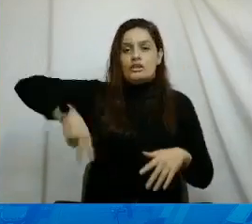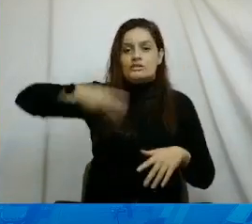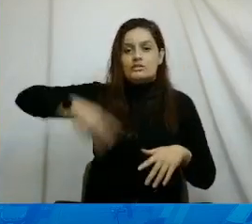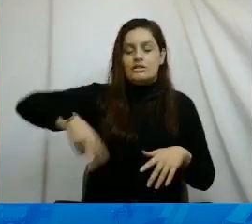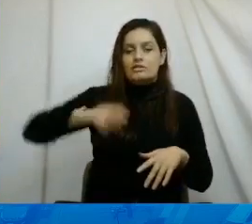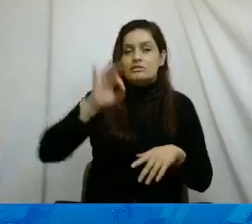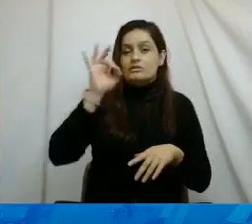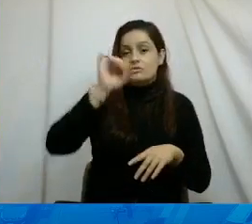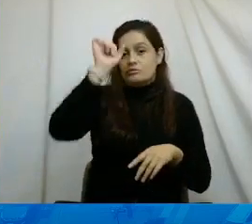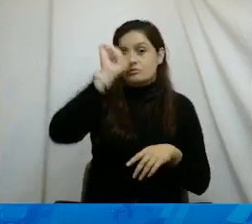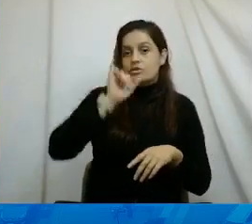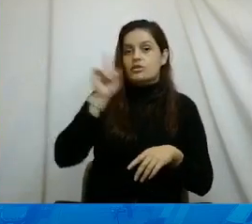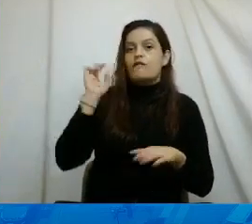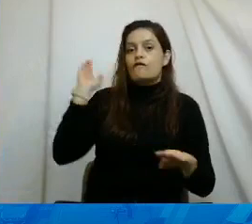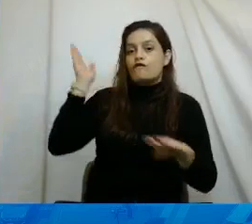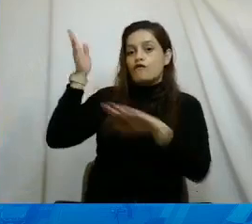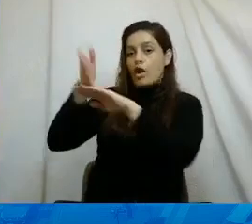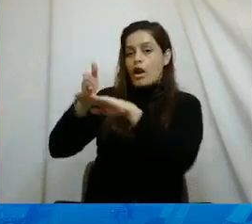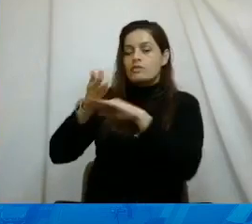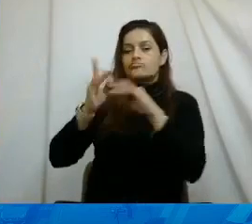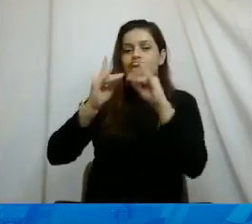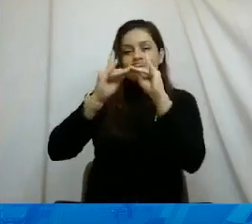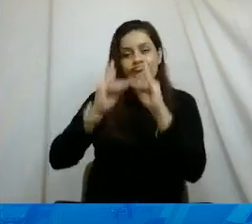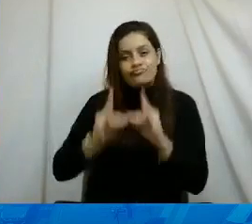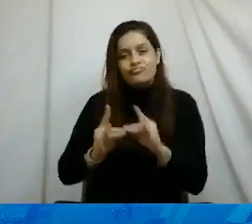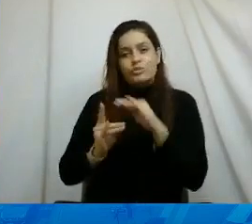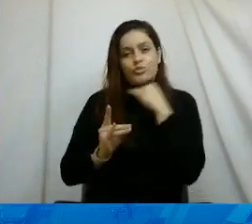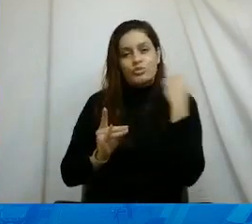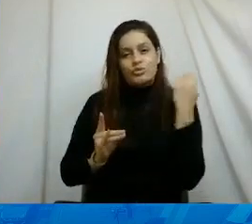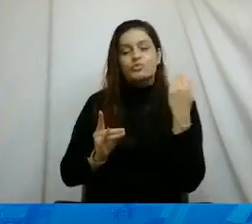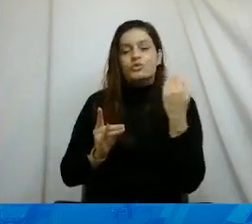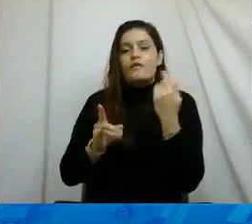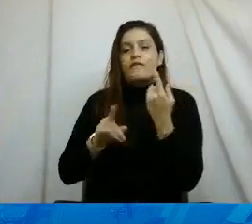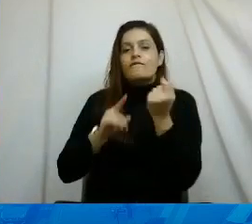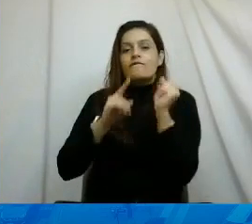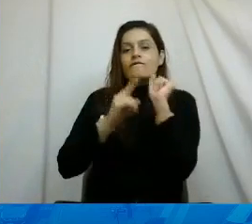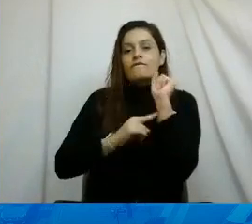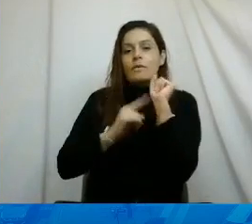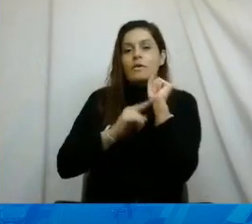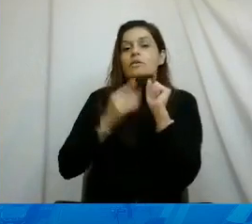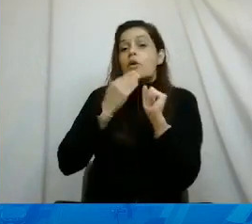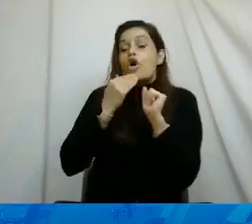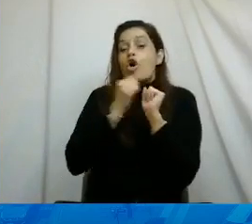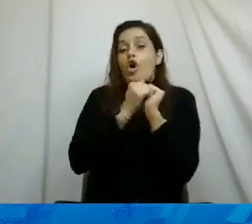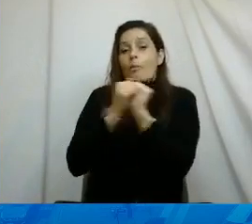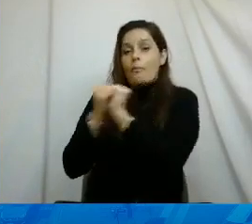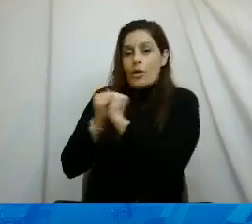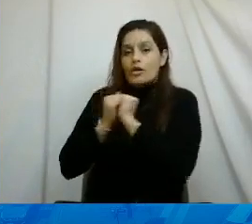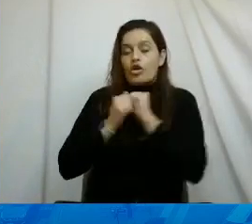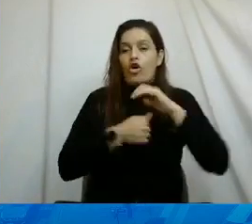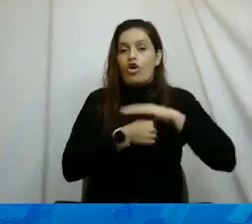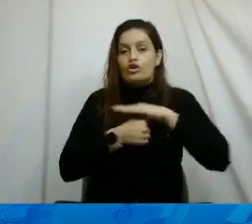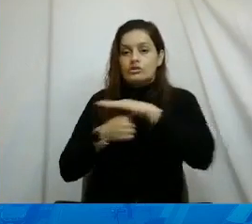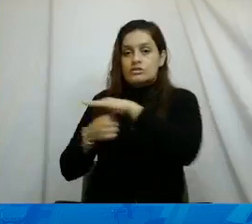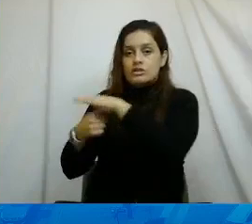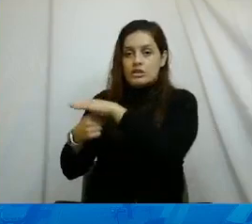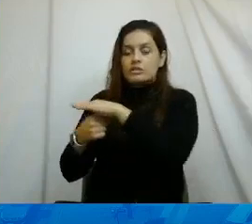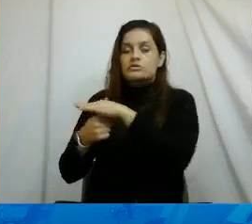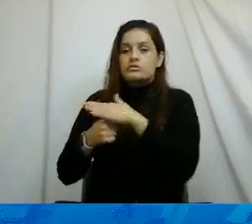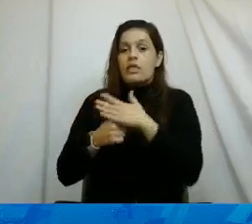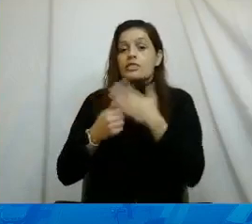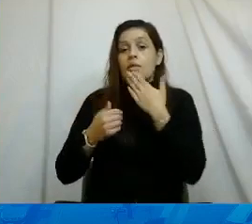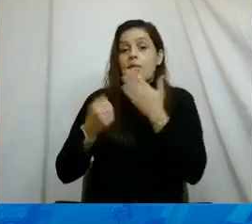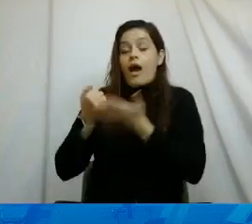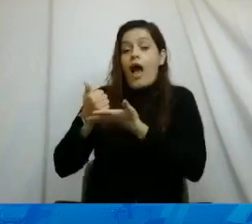semana en el velorio, tuvimos oportunidad también de compartir con otros colegas concejales, con